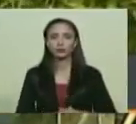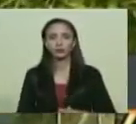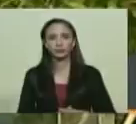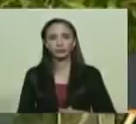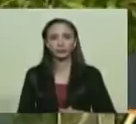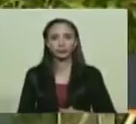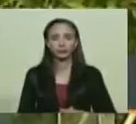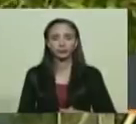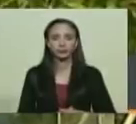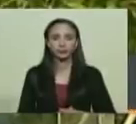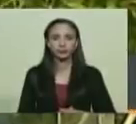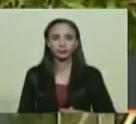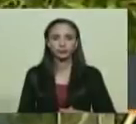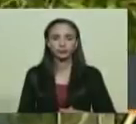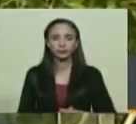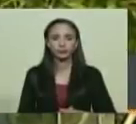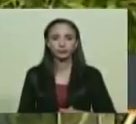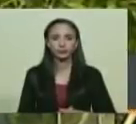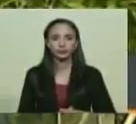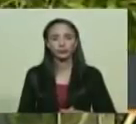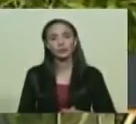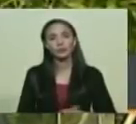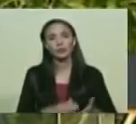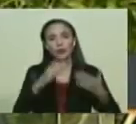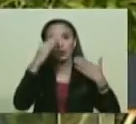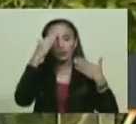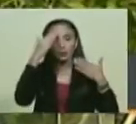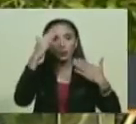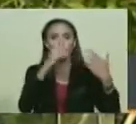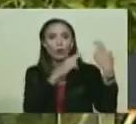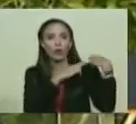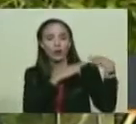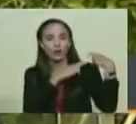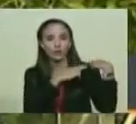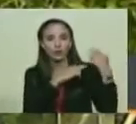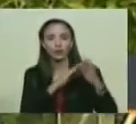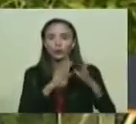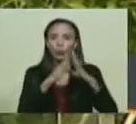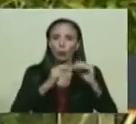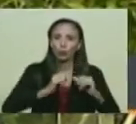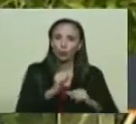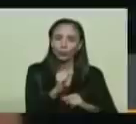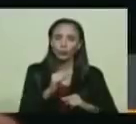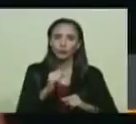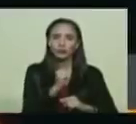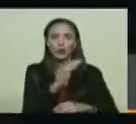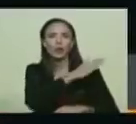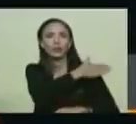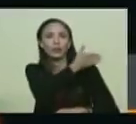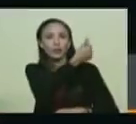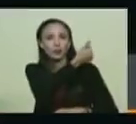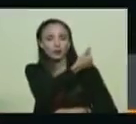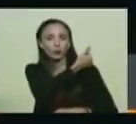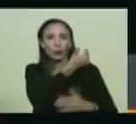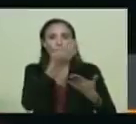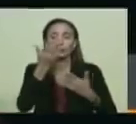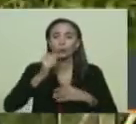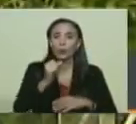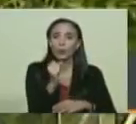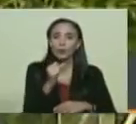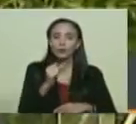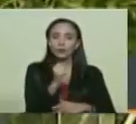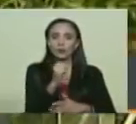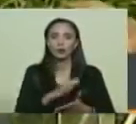Casiopo, saludar al general de brigada Carlos Pérez Ampueda, director nacional de la Policía Nacional